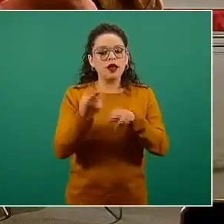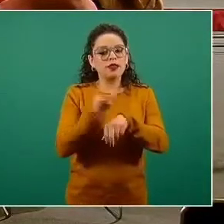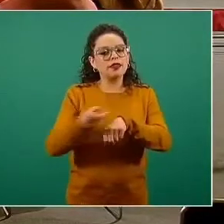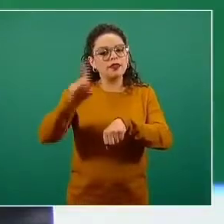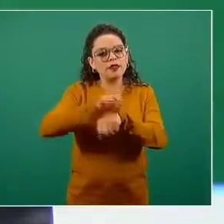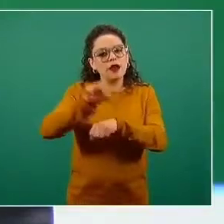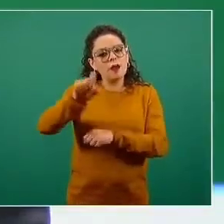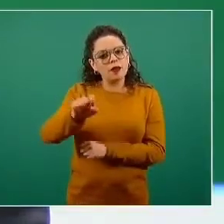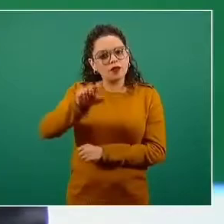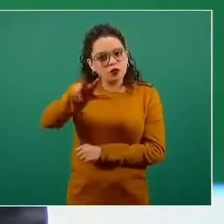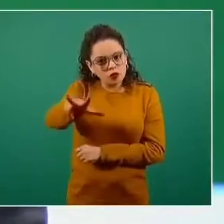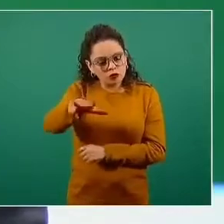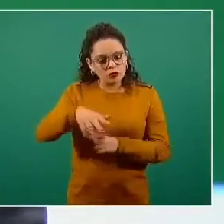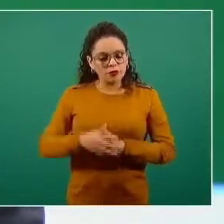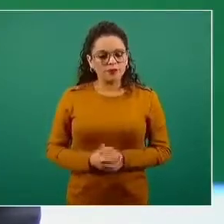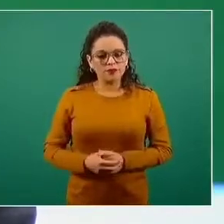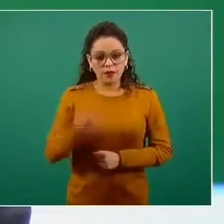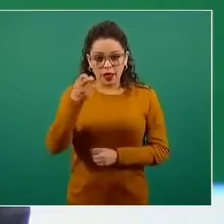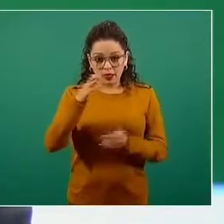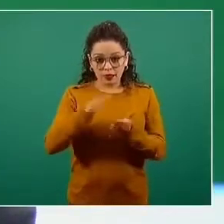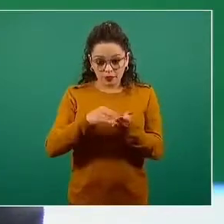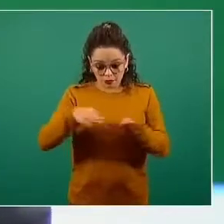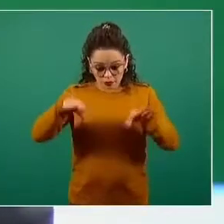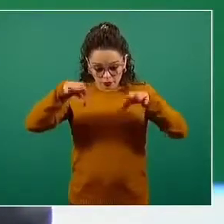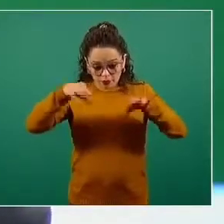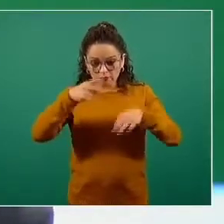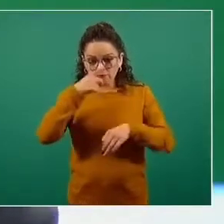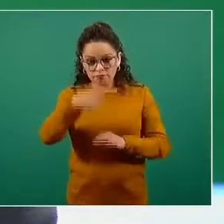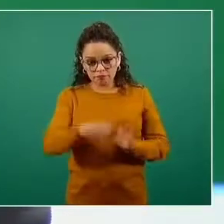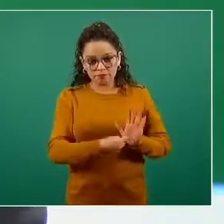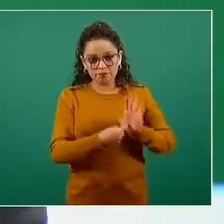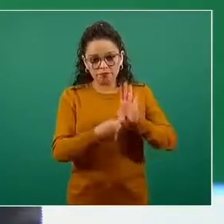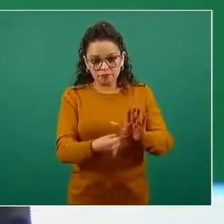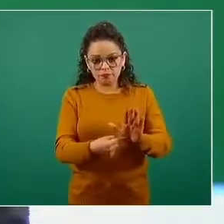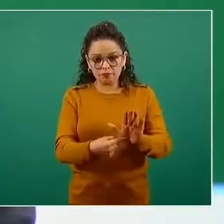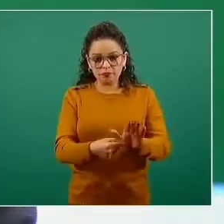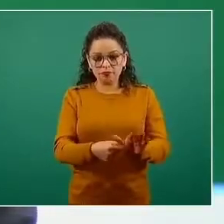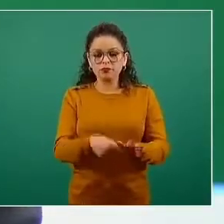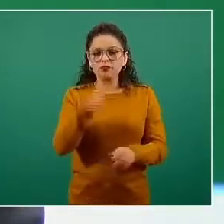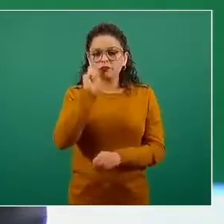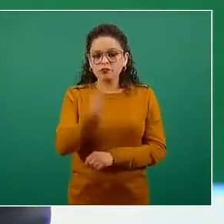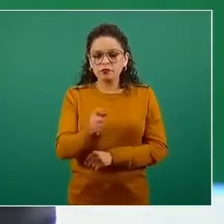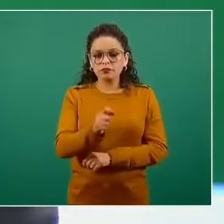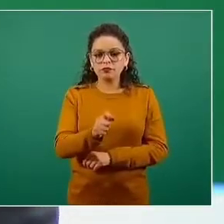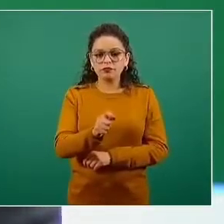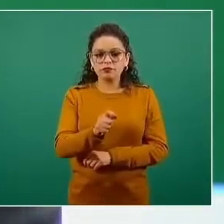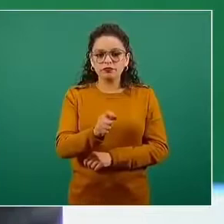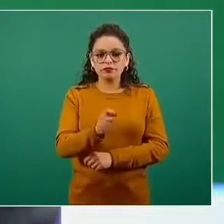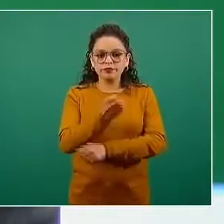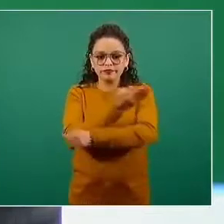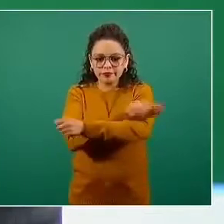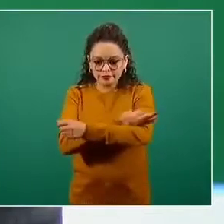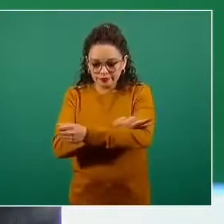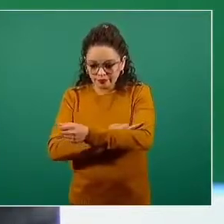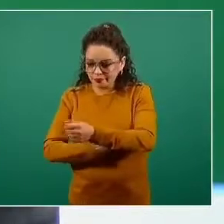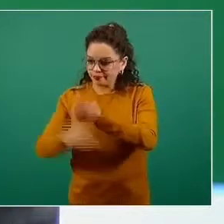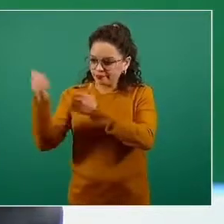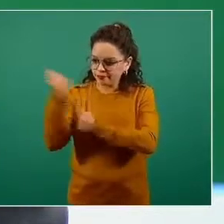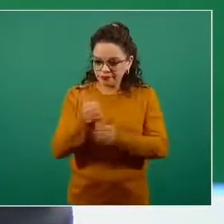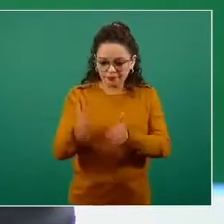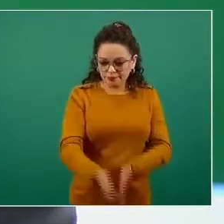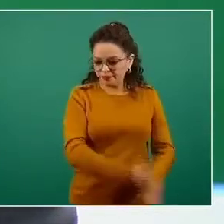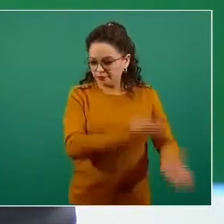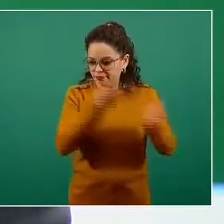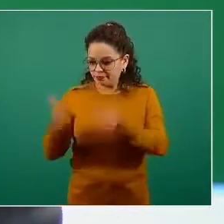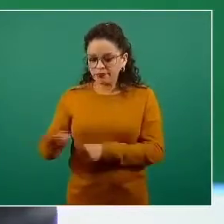Y en el mismo documento se dice, en condiciones en donde pudiera haber un retraso en la disposición de vacuna, podría considerarse extender hasta